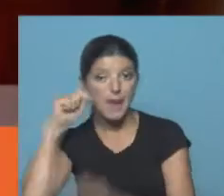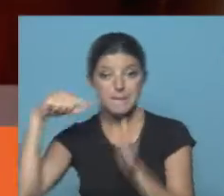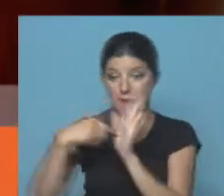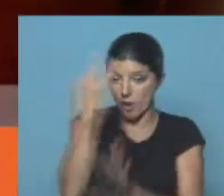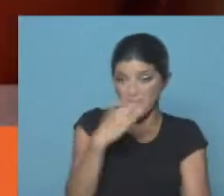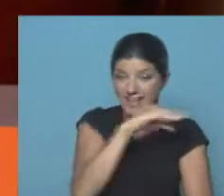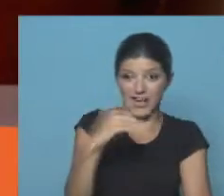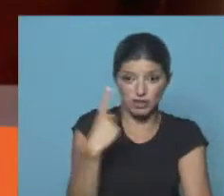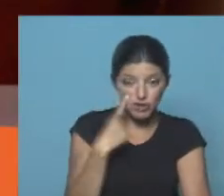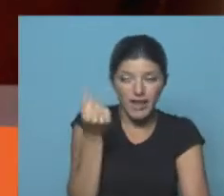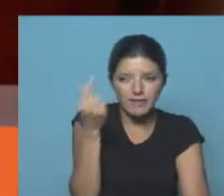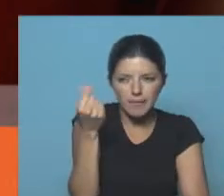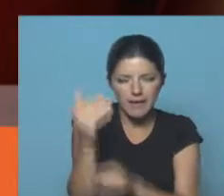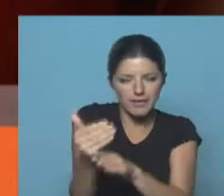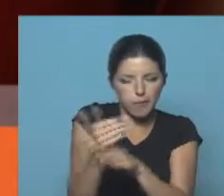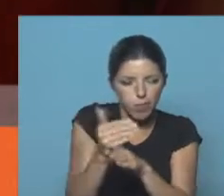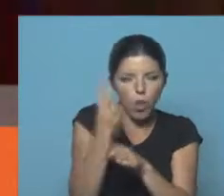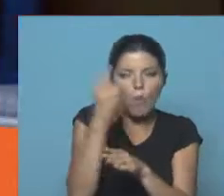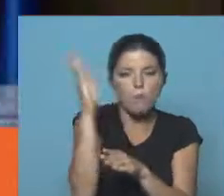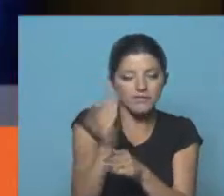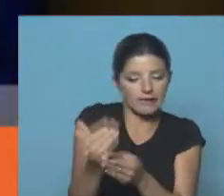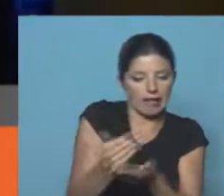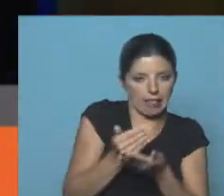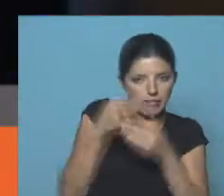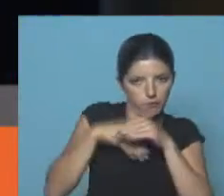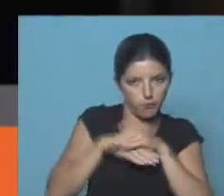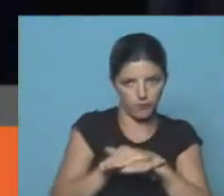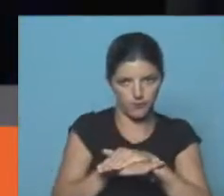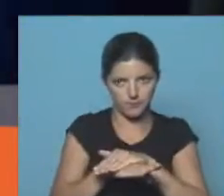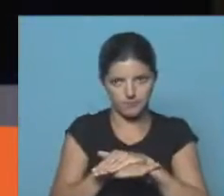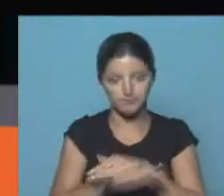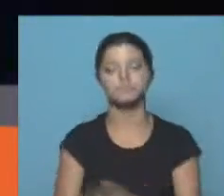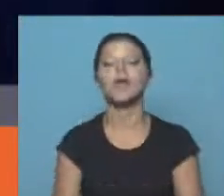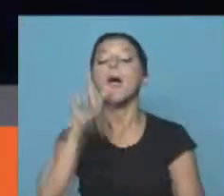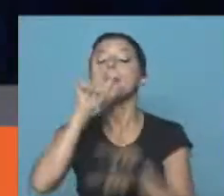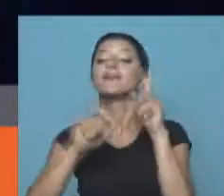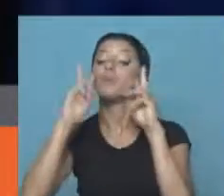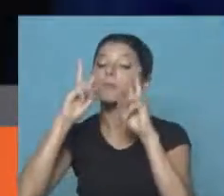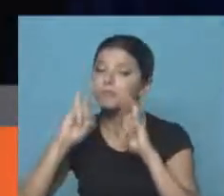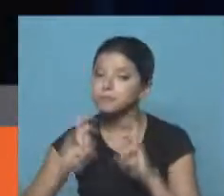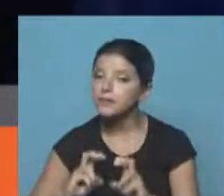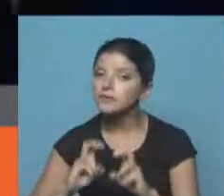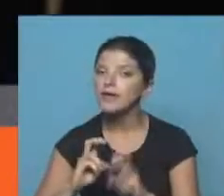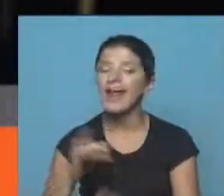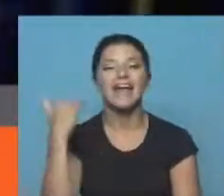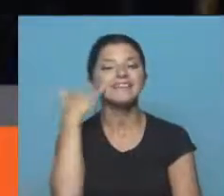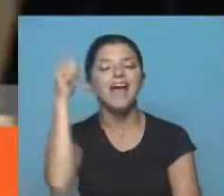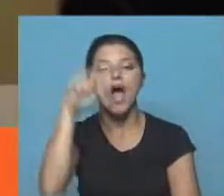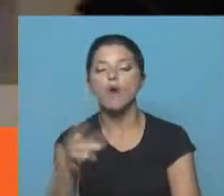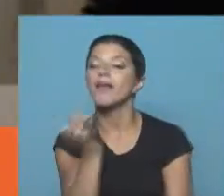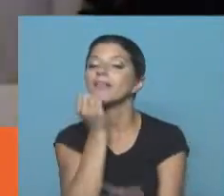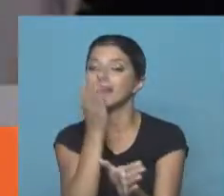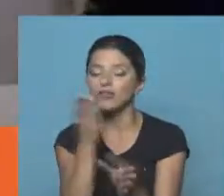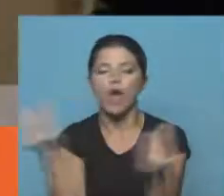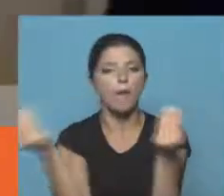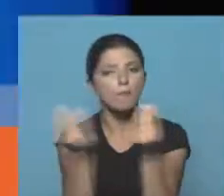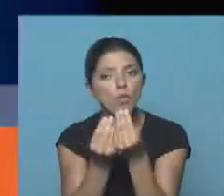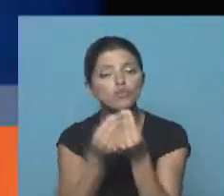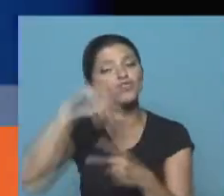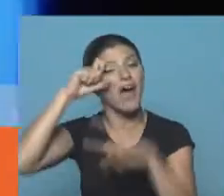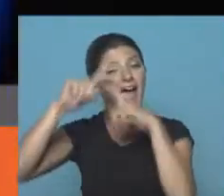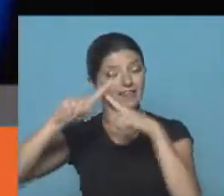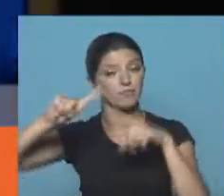La presidenta de Corea del Sur, Park Geun-hye, enfrenta una profunda crisis política por un hecho de corrupción que la involucra y